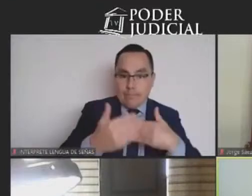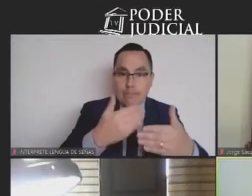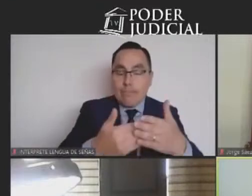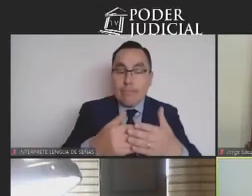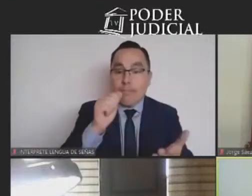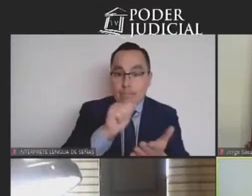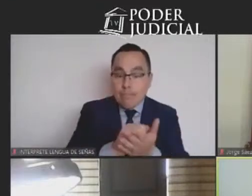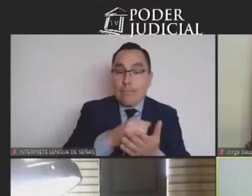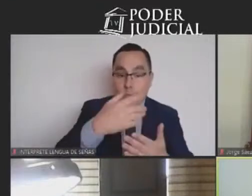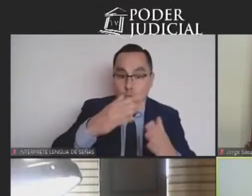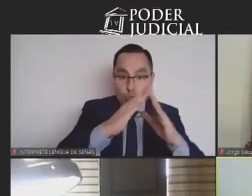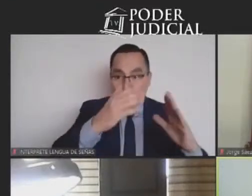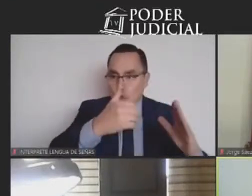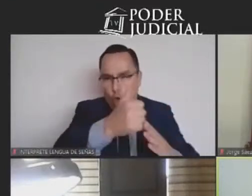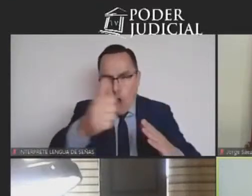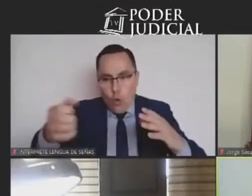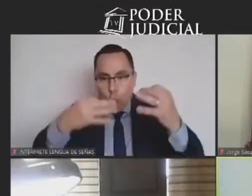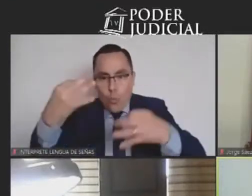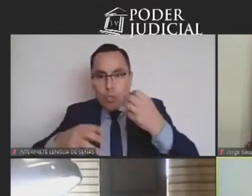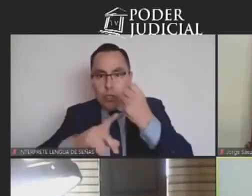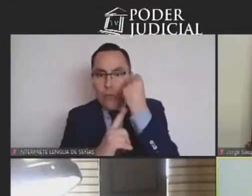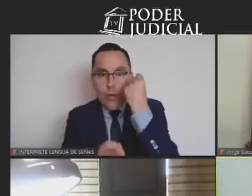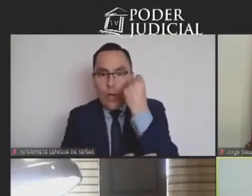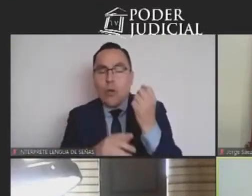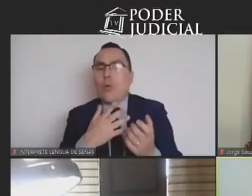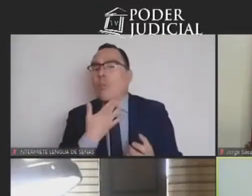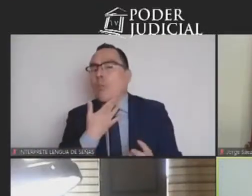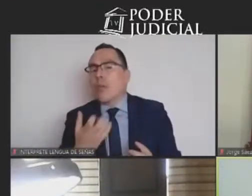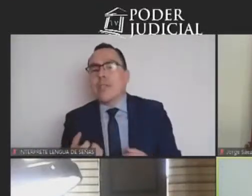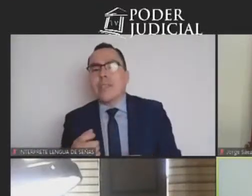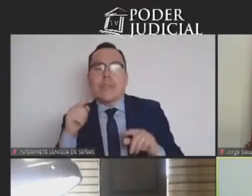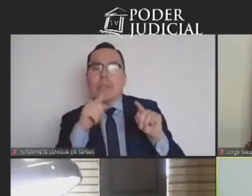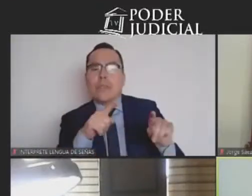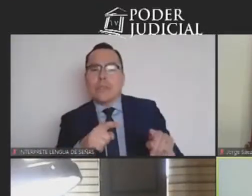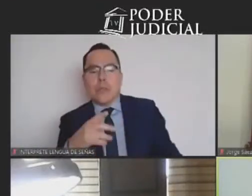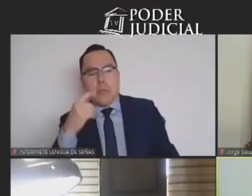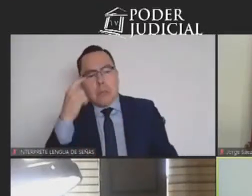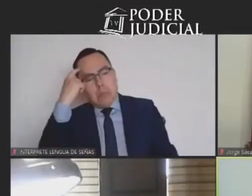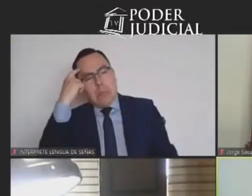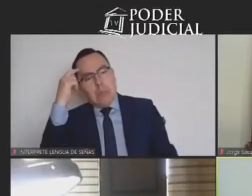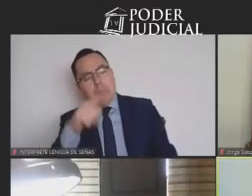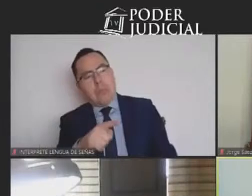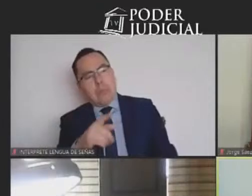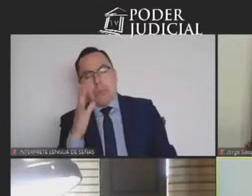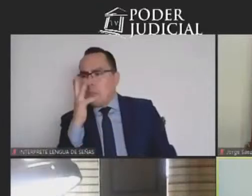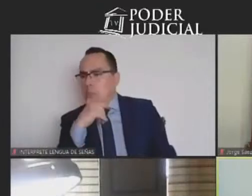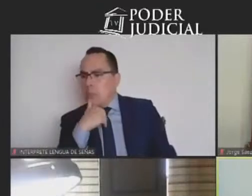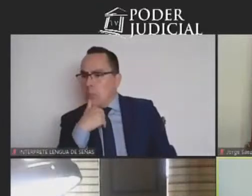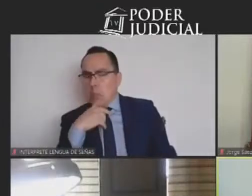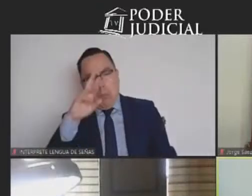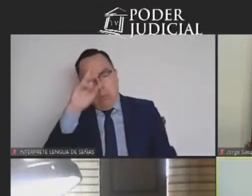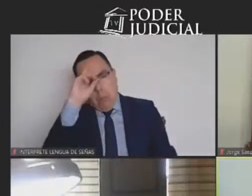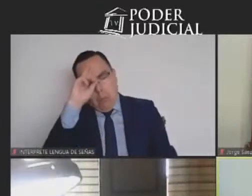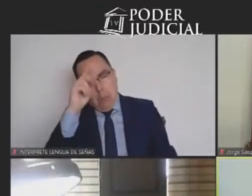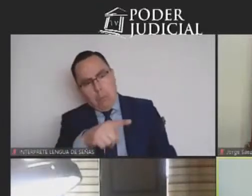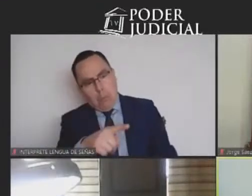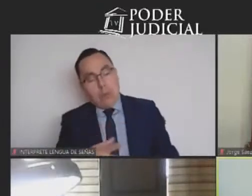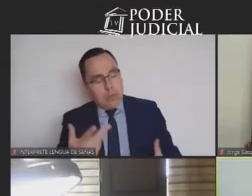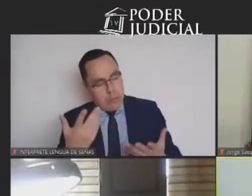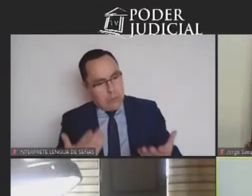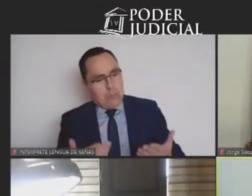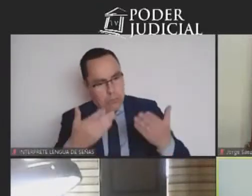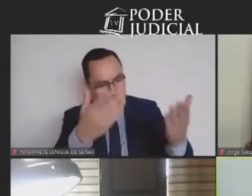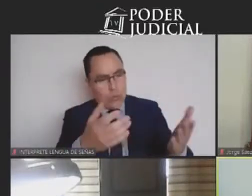Corporación Administrativa. Ello porque no se advertía ninguna razón que justificara